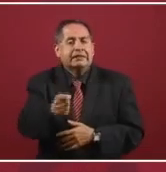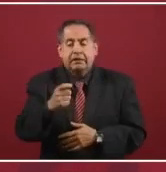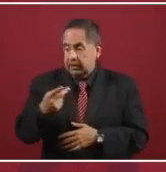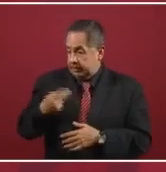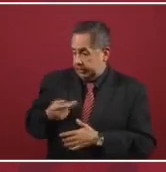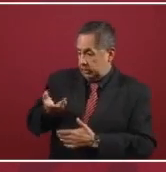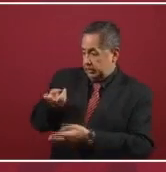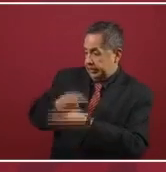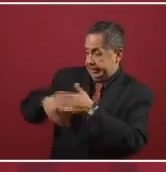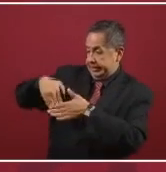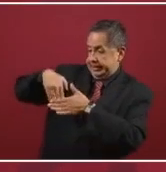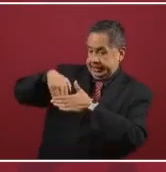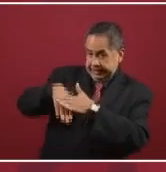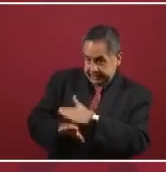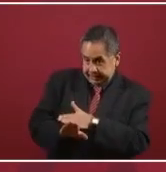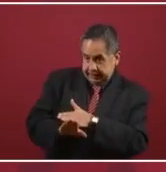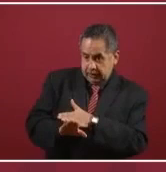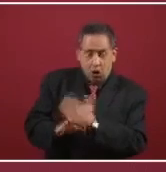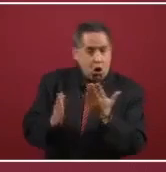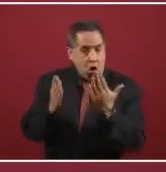ingresa y